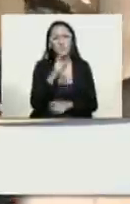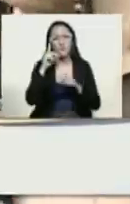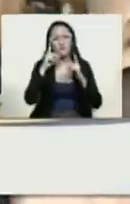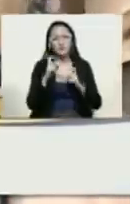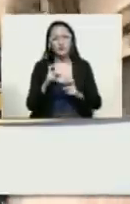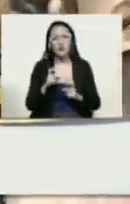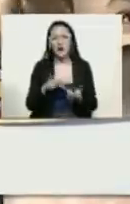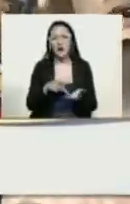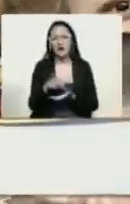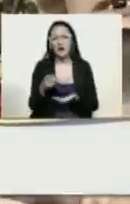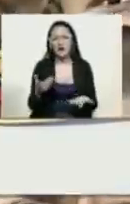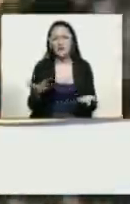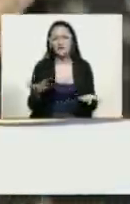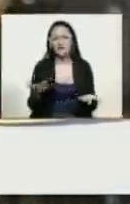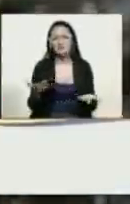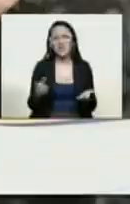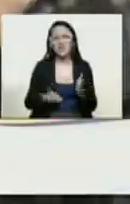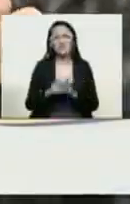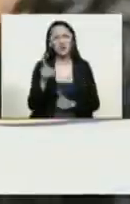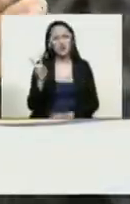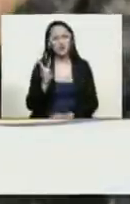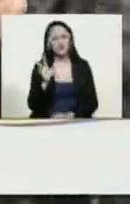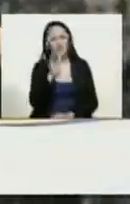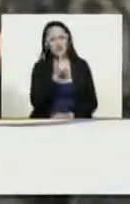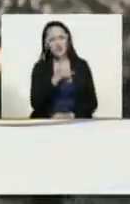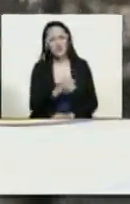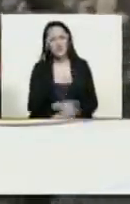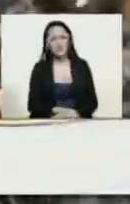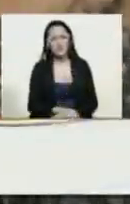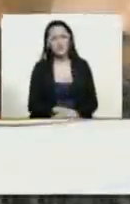en carreras que no tienen nada que ver con el desarrollo del país.